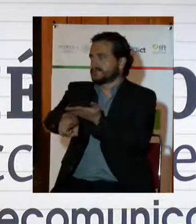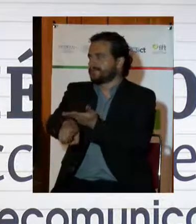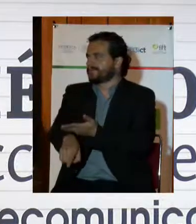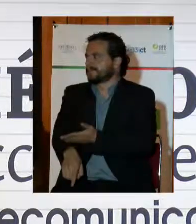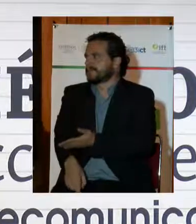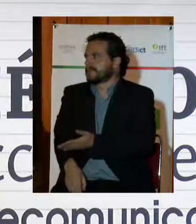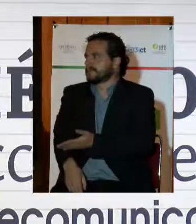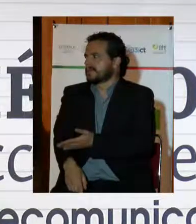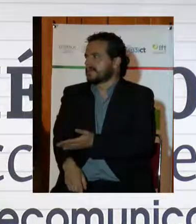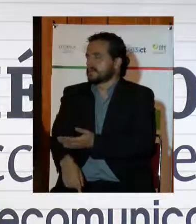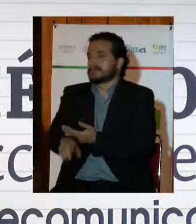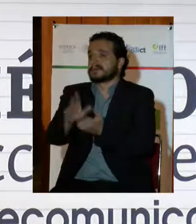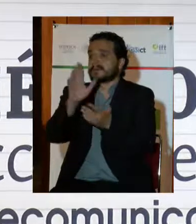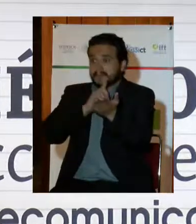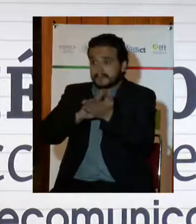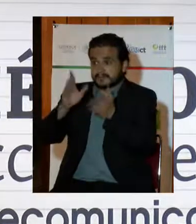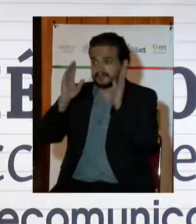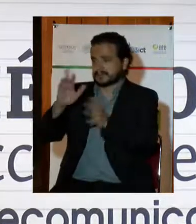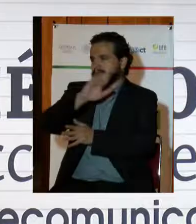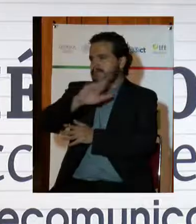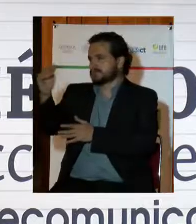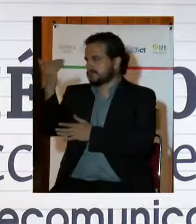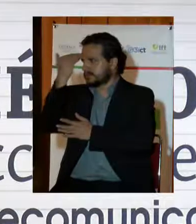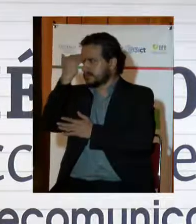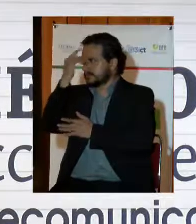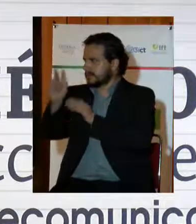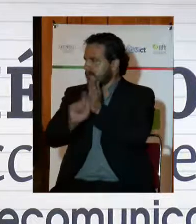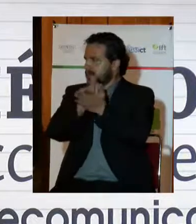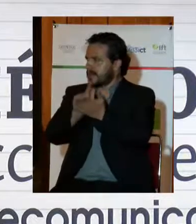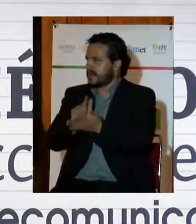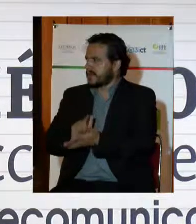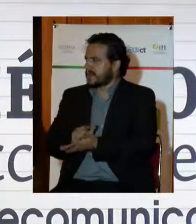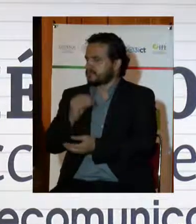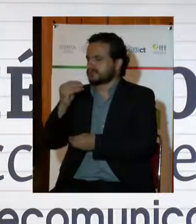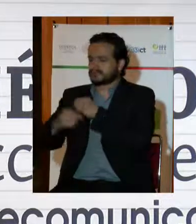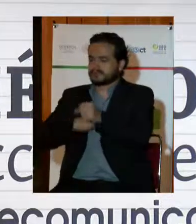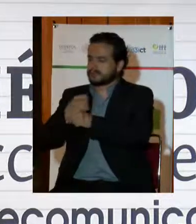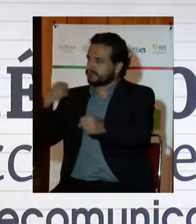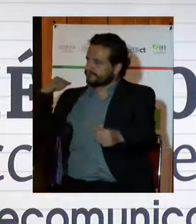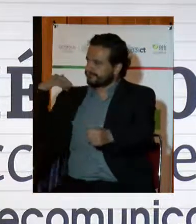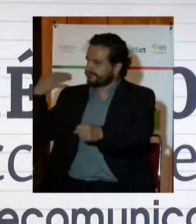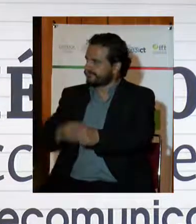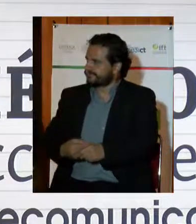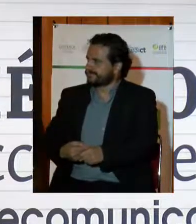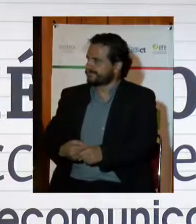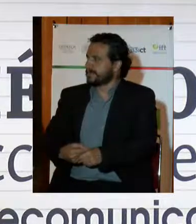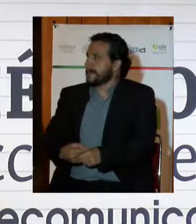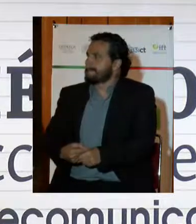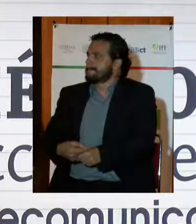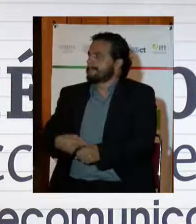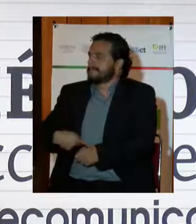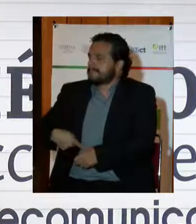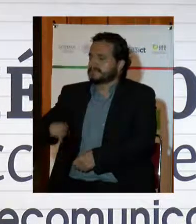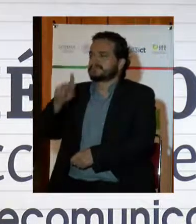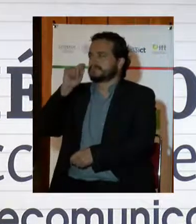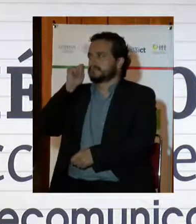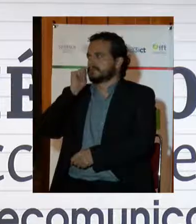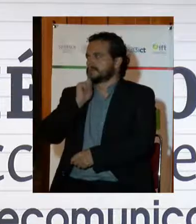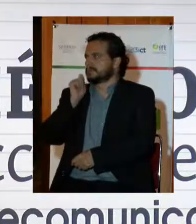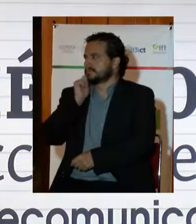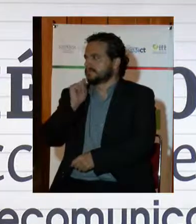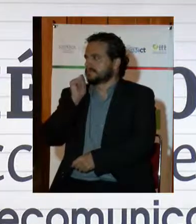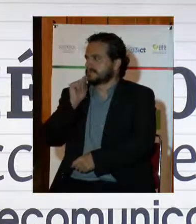por nuestras normas durante muchos años, pero que no siempre se implementan y cobran